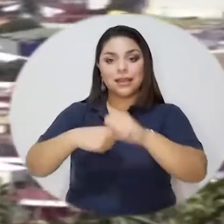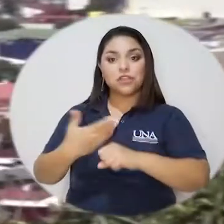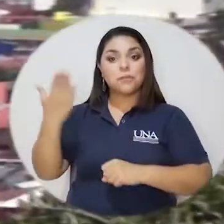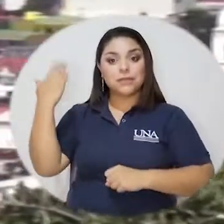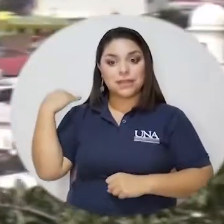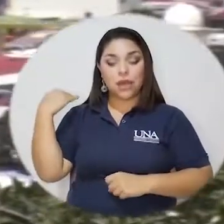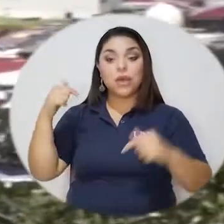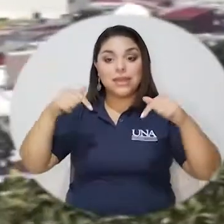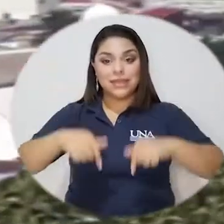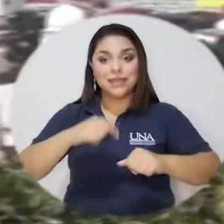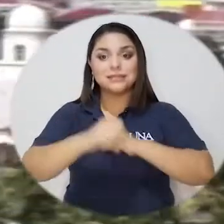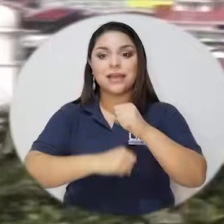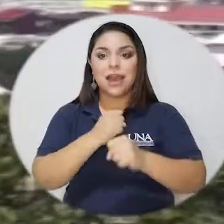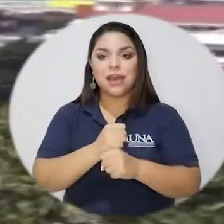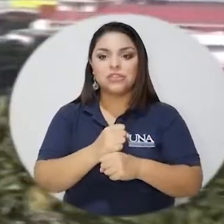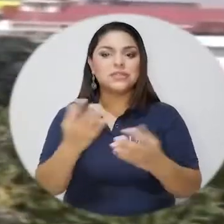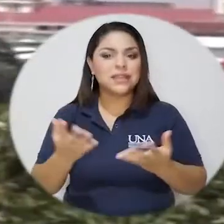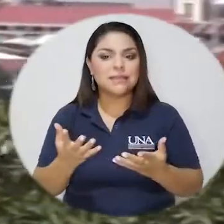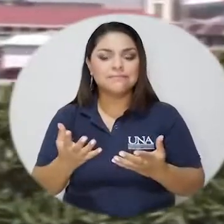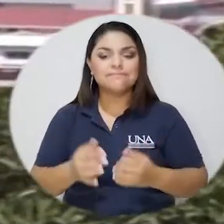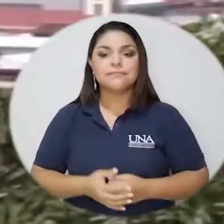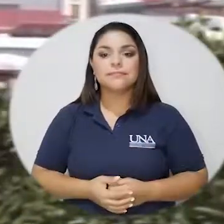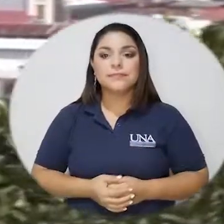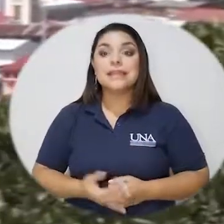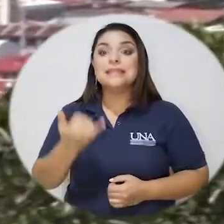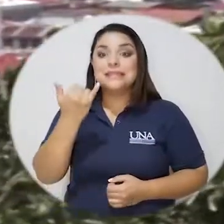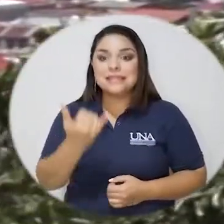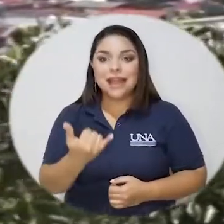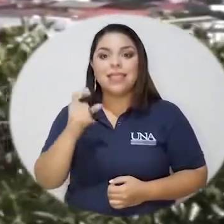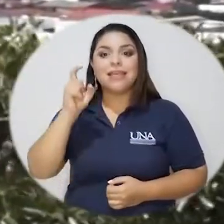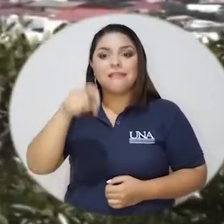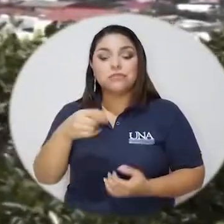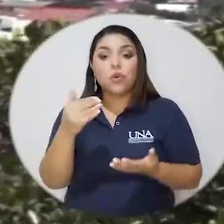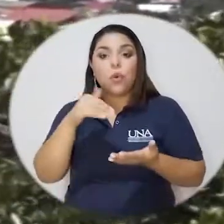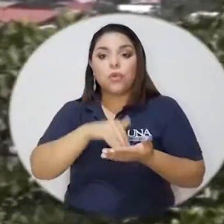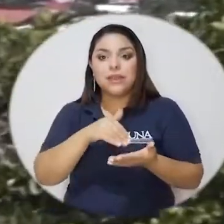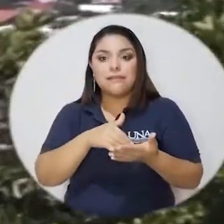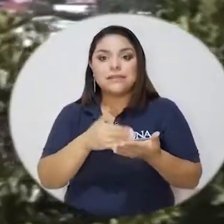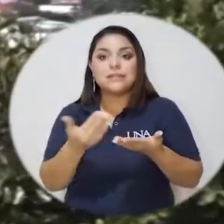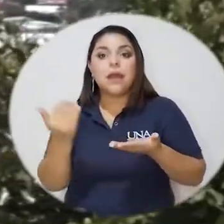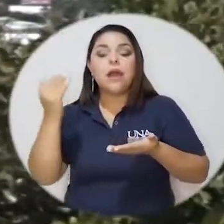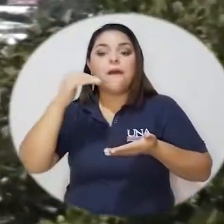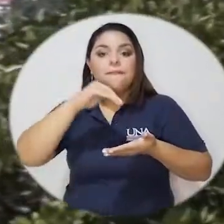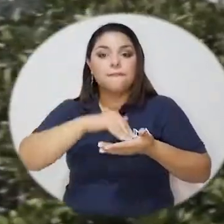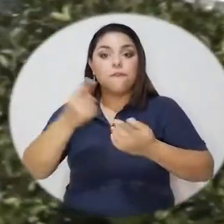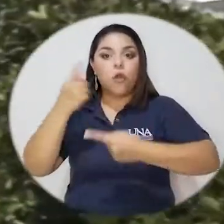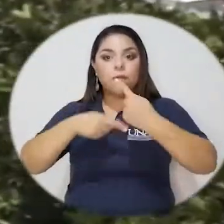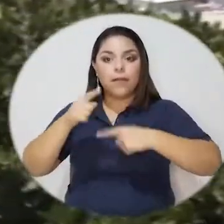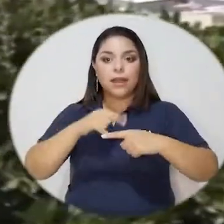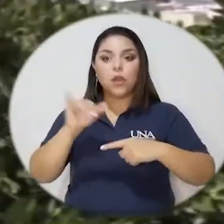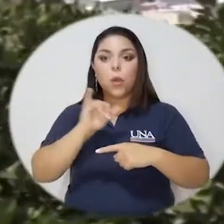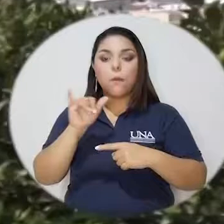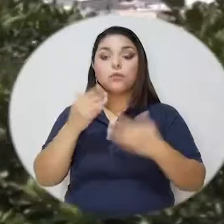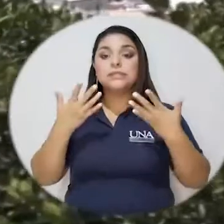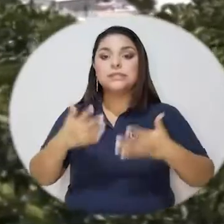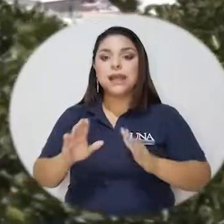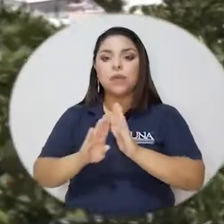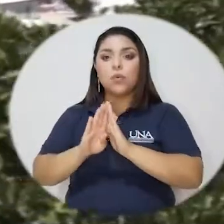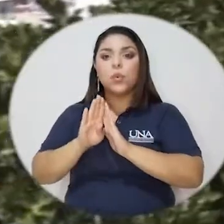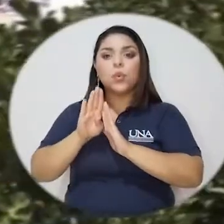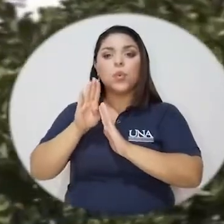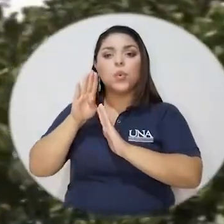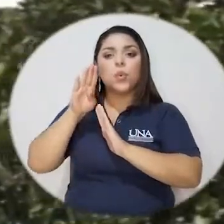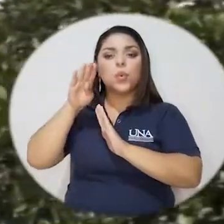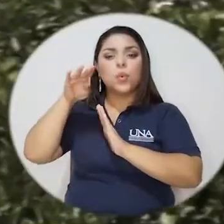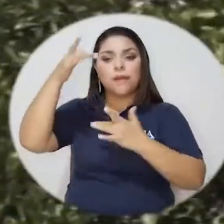este, es que ya tenemos que ir volviendo. Sí. Ya la curva, digamos,